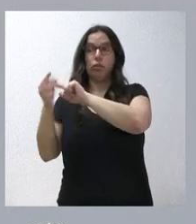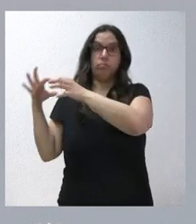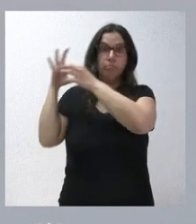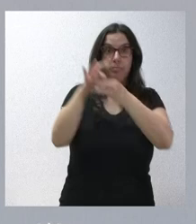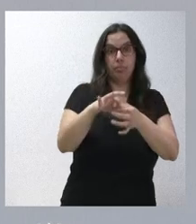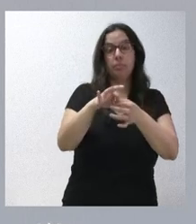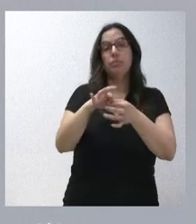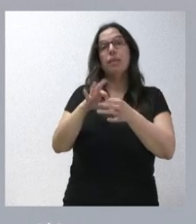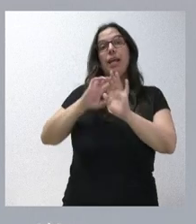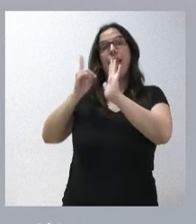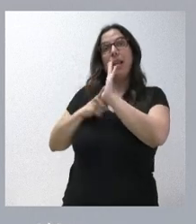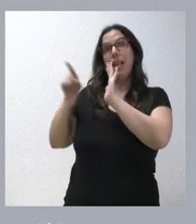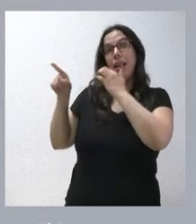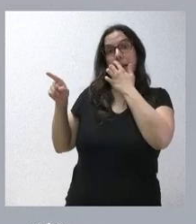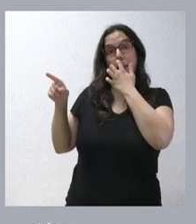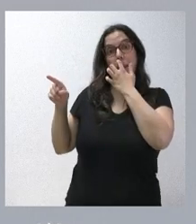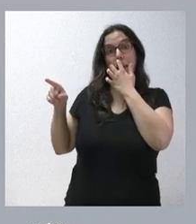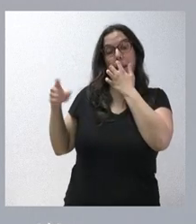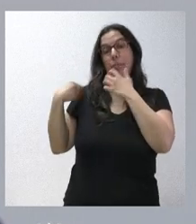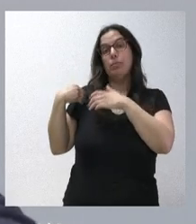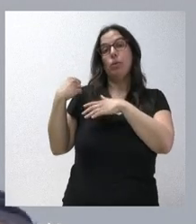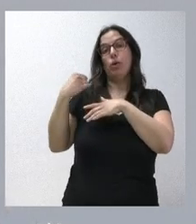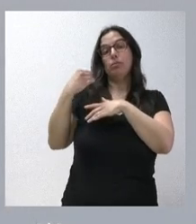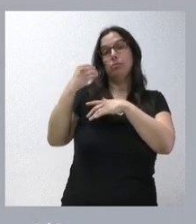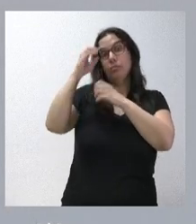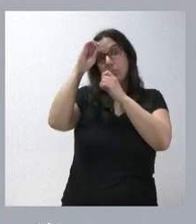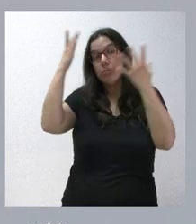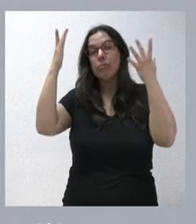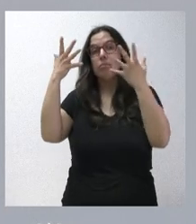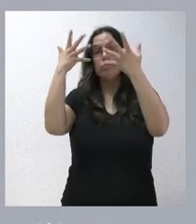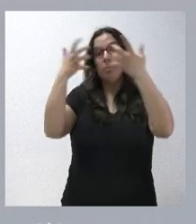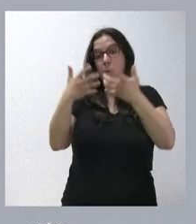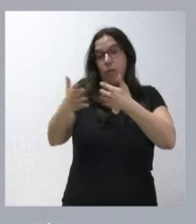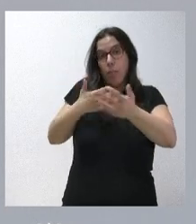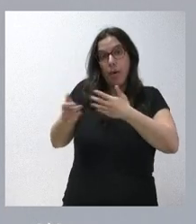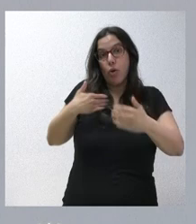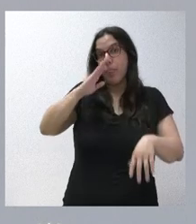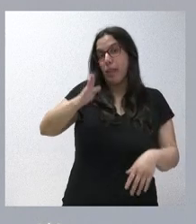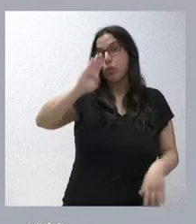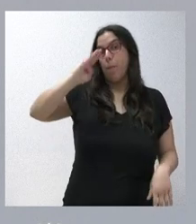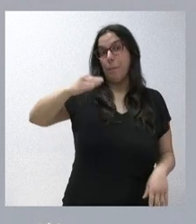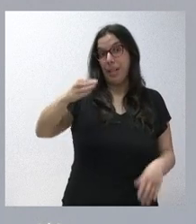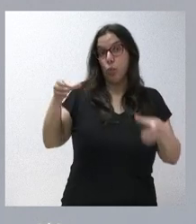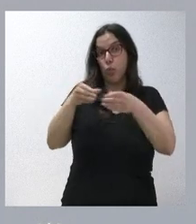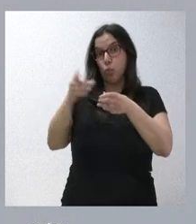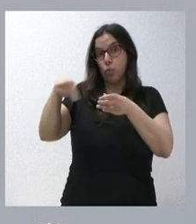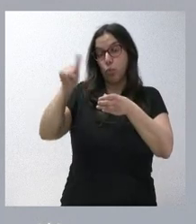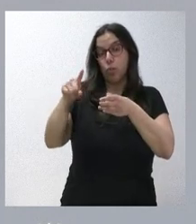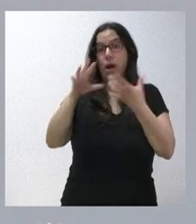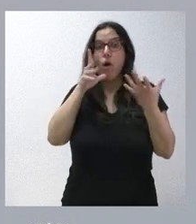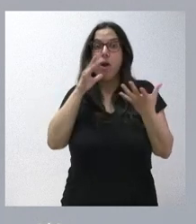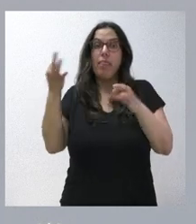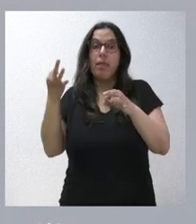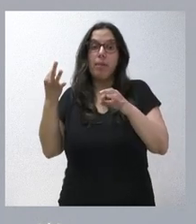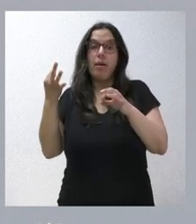ustedes recordarán es una ley inspirada apoyada y escrita en algunos párrafos concretos por bildu y ahora hay que